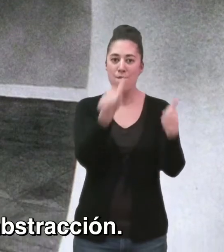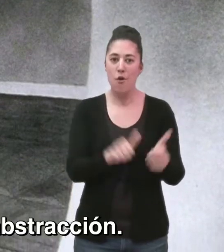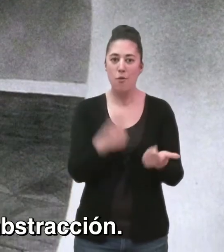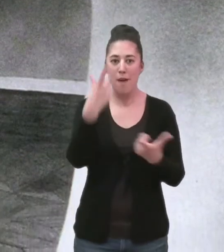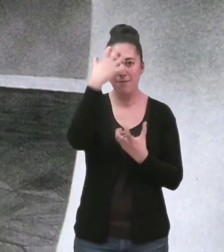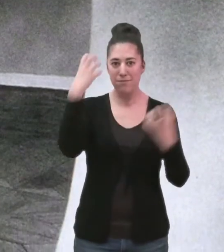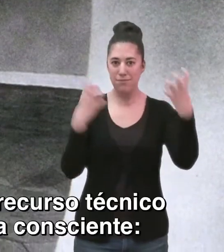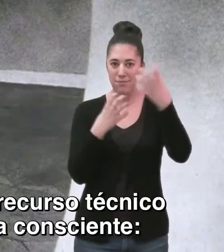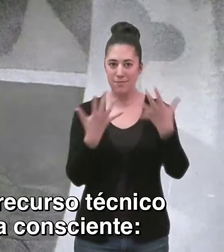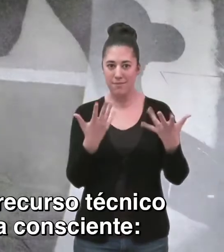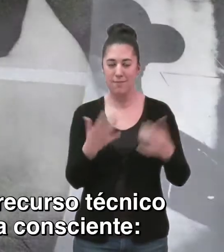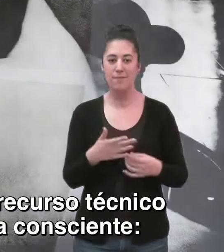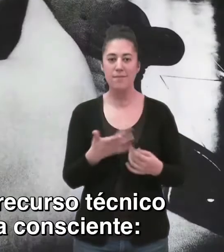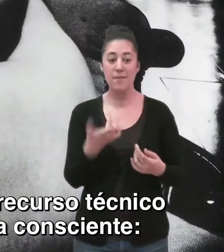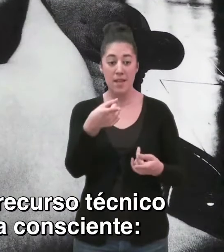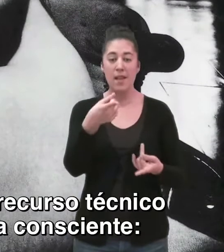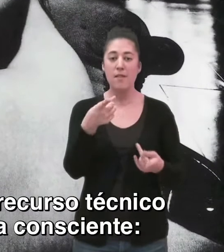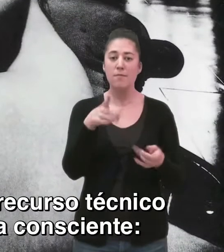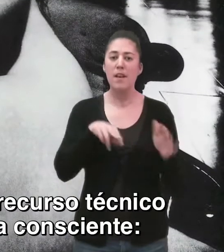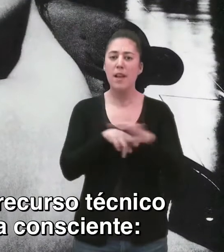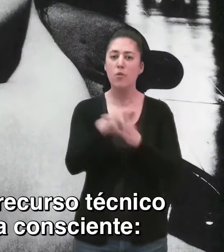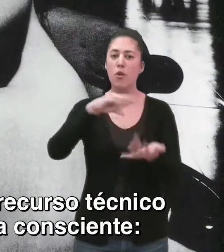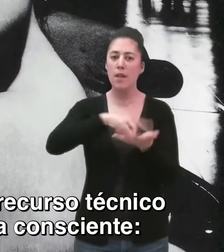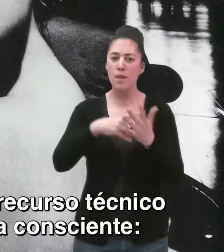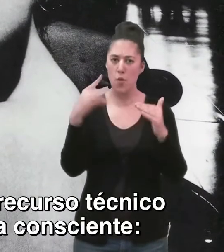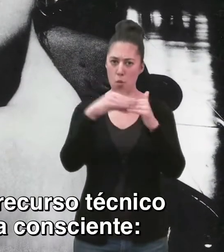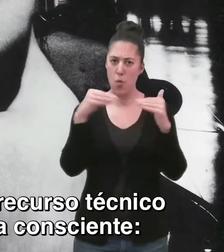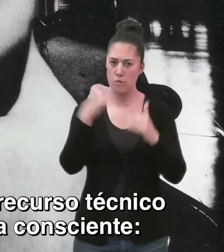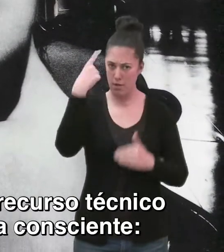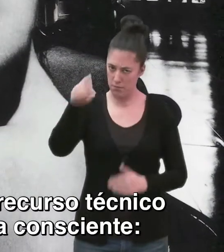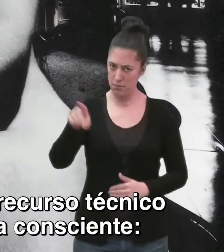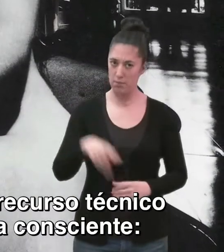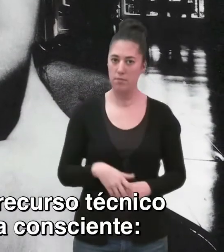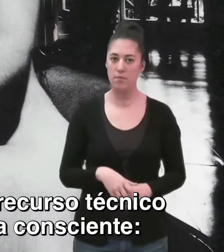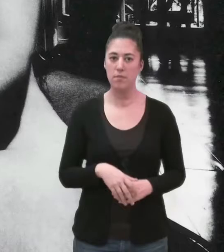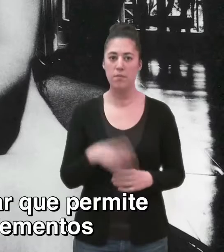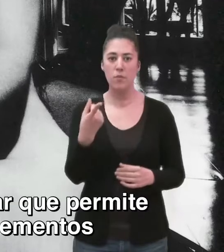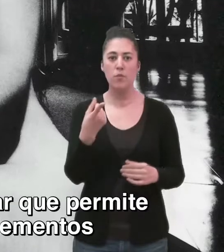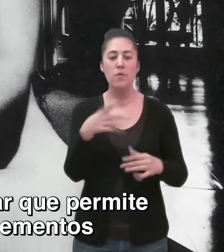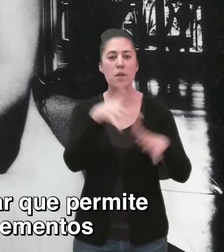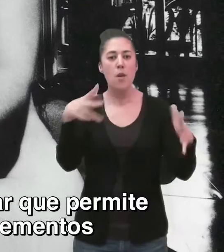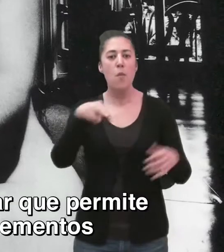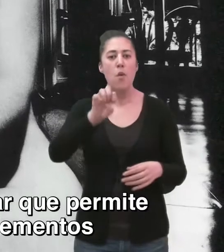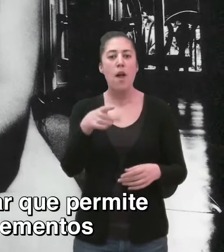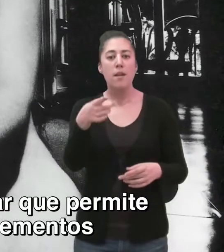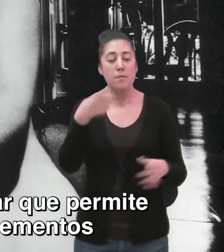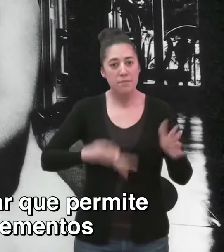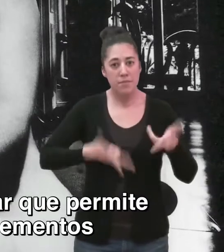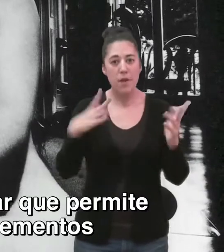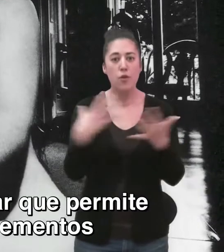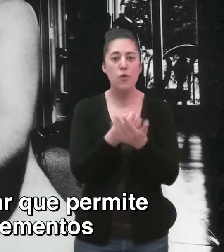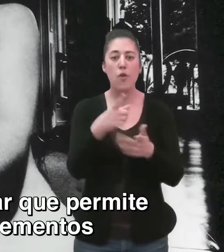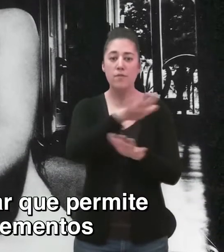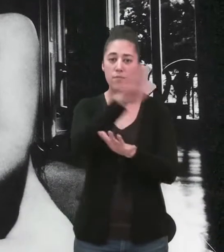la abstracción. Se sirve Brandt de un recurso técnico que emplea de forma consciente, un super gran angular